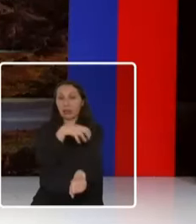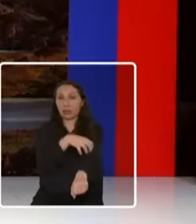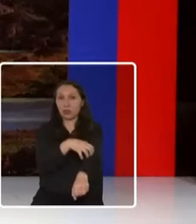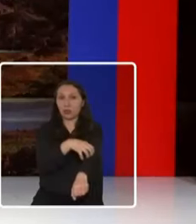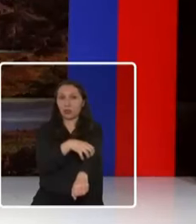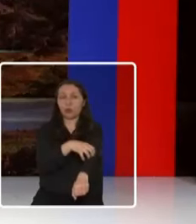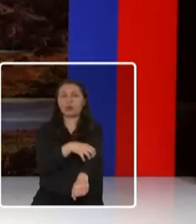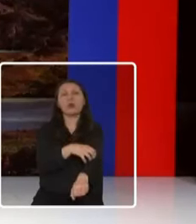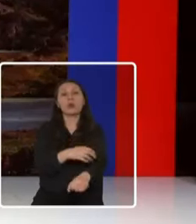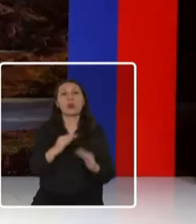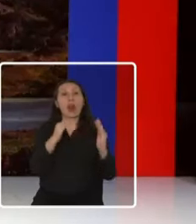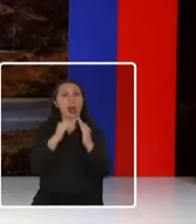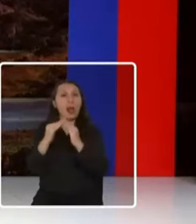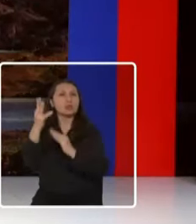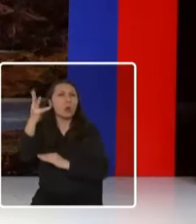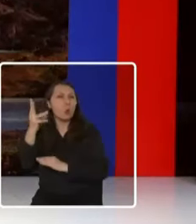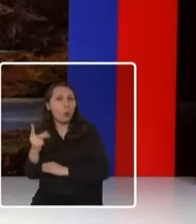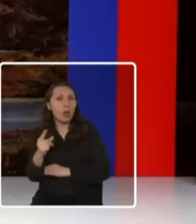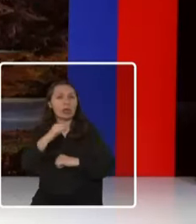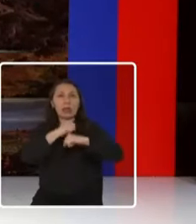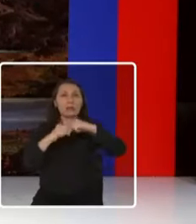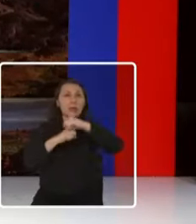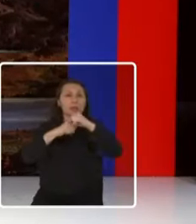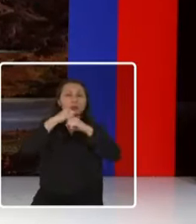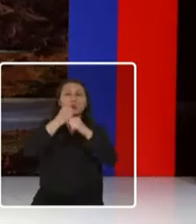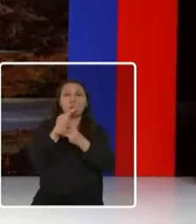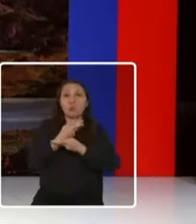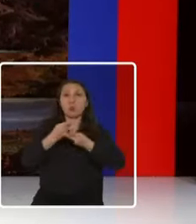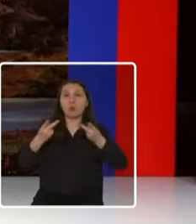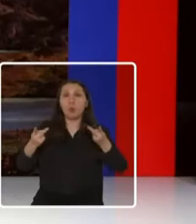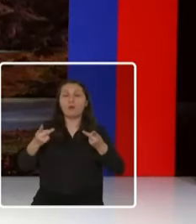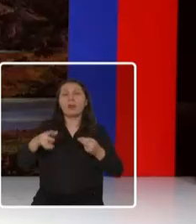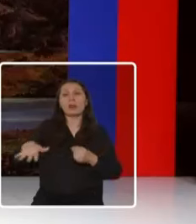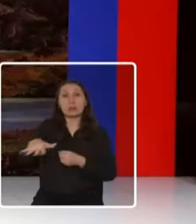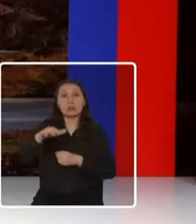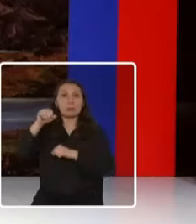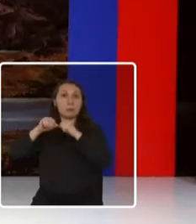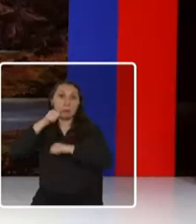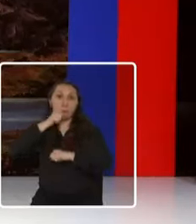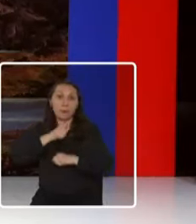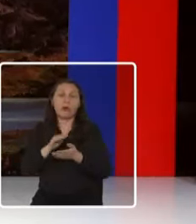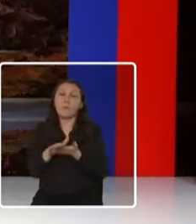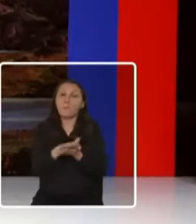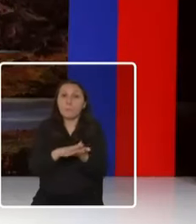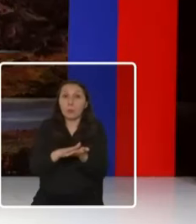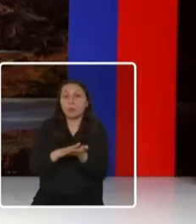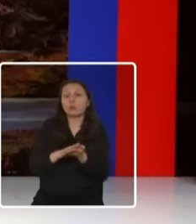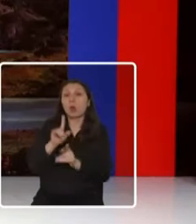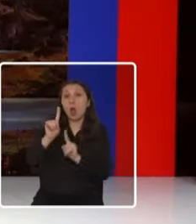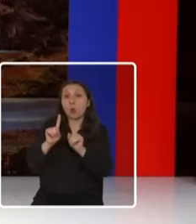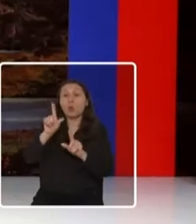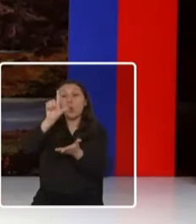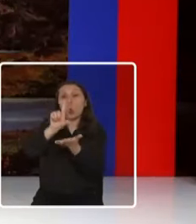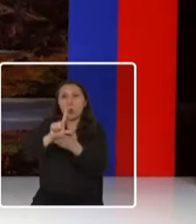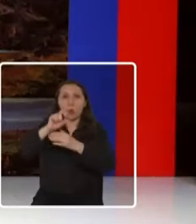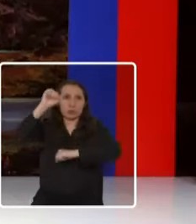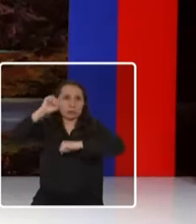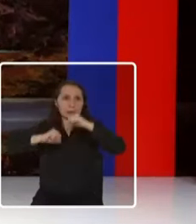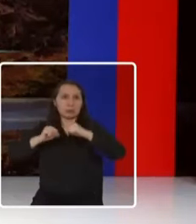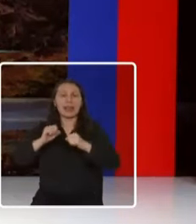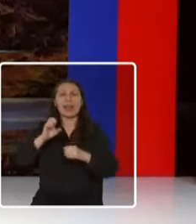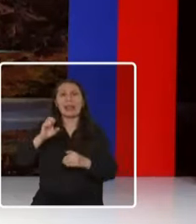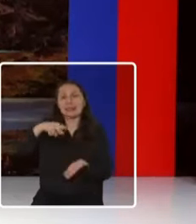región, tanto a nivel de viviendas, de infraestructura pública y del sector privado, considerando, por ejemplo, que habían zonas industriales como la